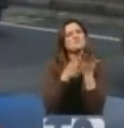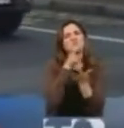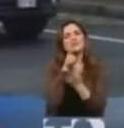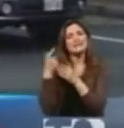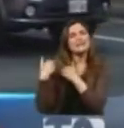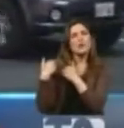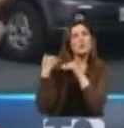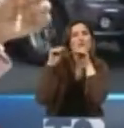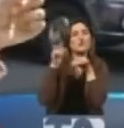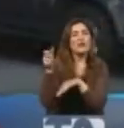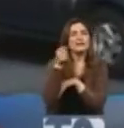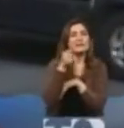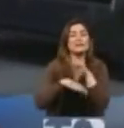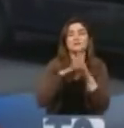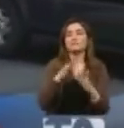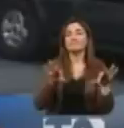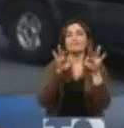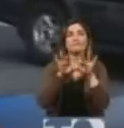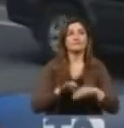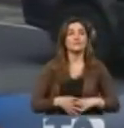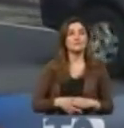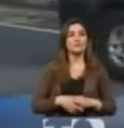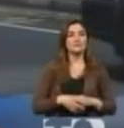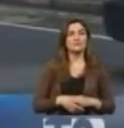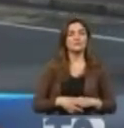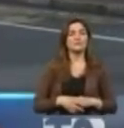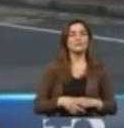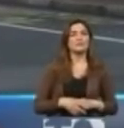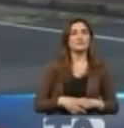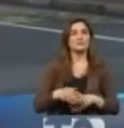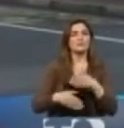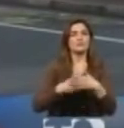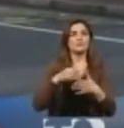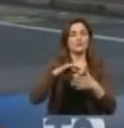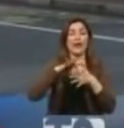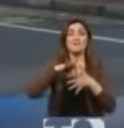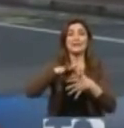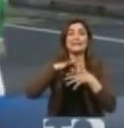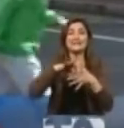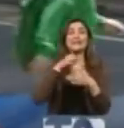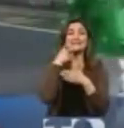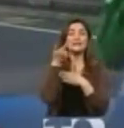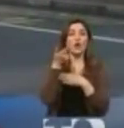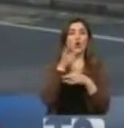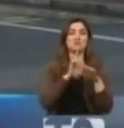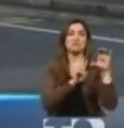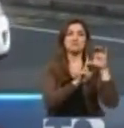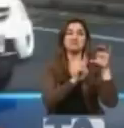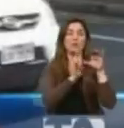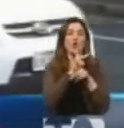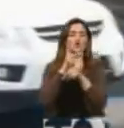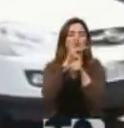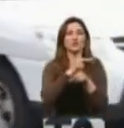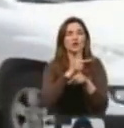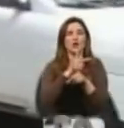ahora a cargo de una entidad tan fundamental como esta, que tienen tan importantes procesos pendientes. La misión la tiene el Consejo de Participación